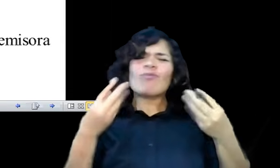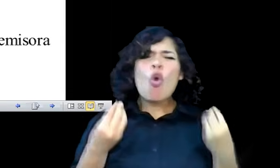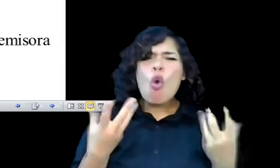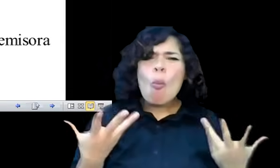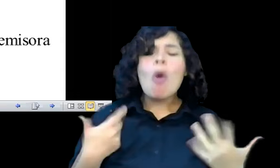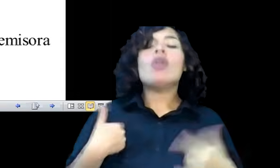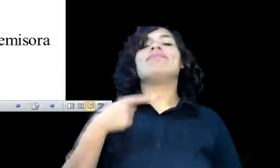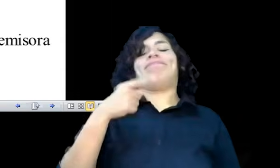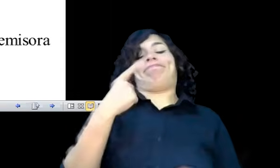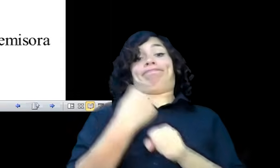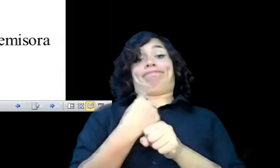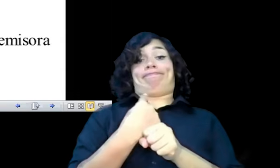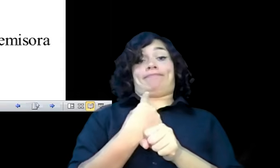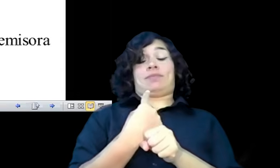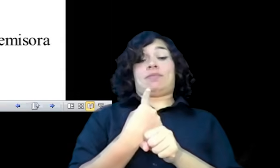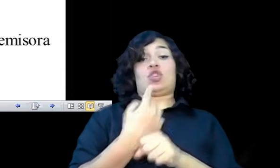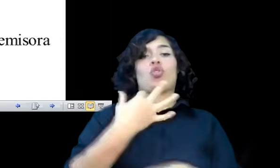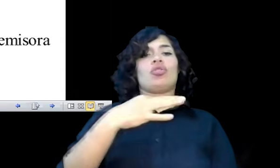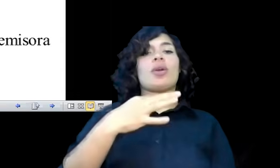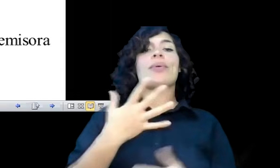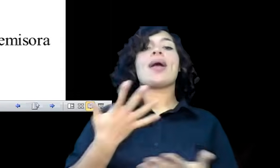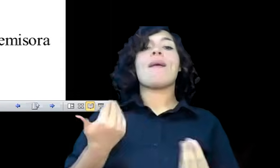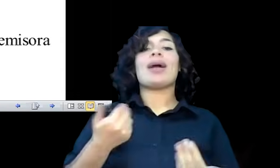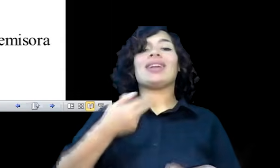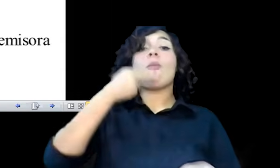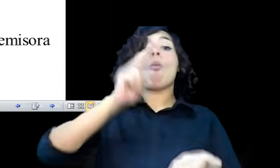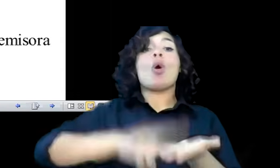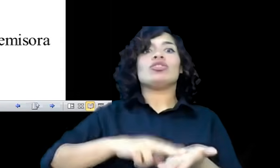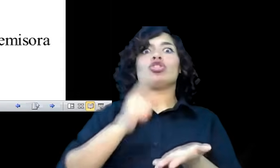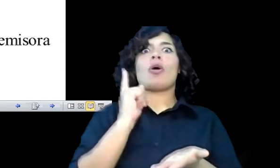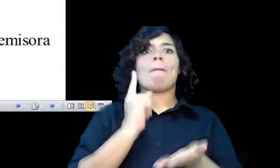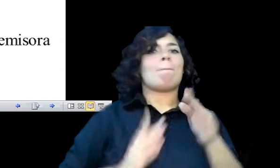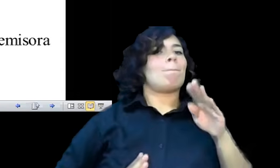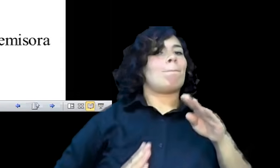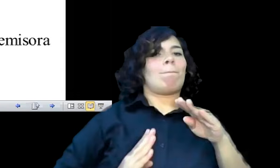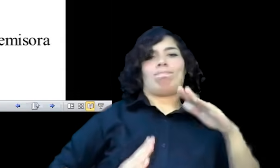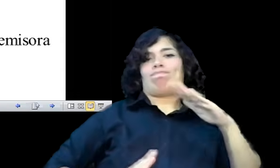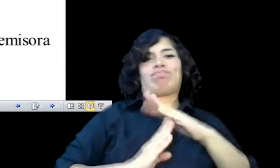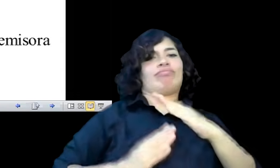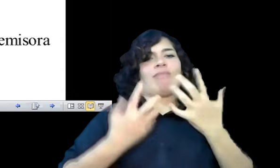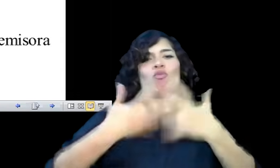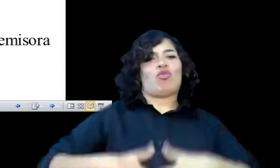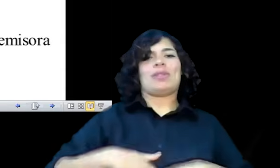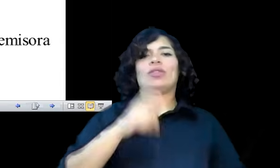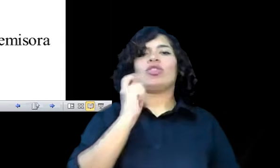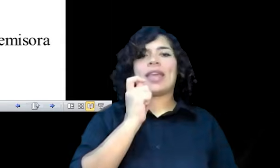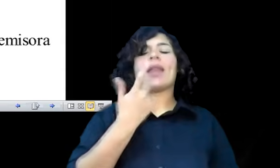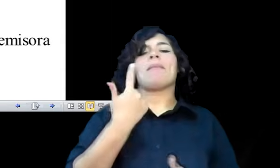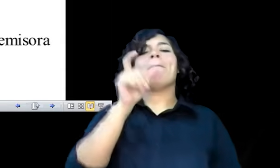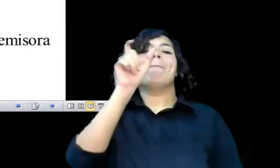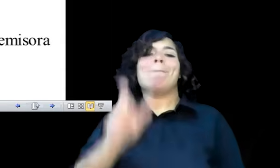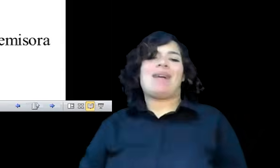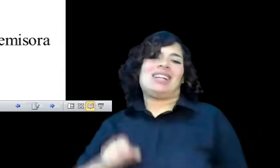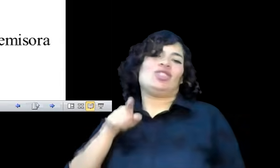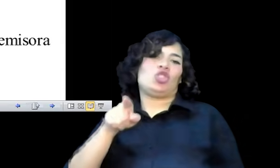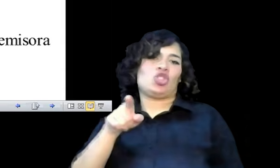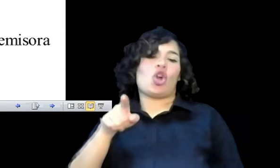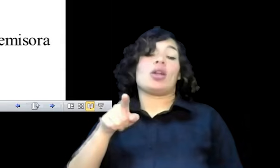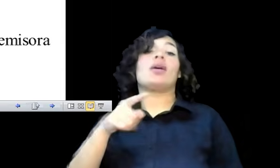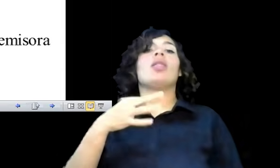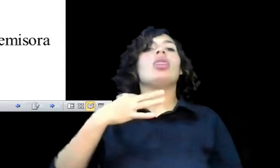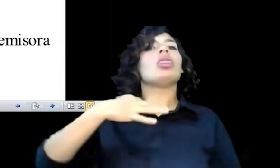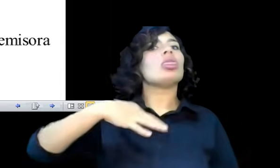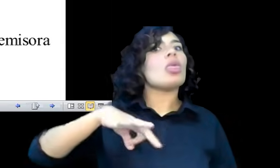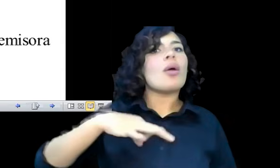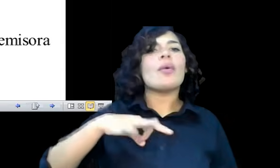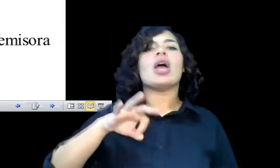¿quién va a percibir el impuesto acá? Va a ser la persona jurídica, ¿sí? Y lo va a